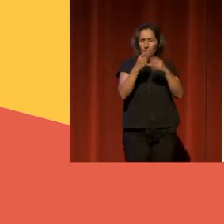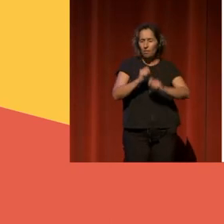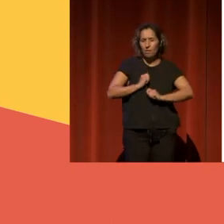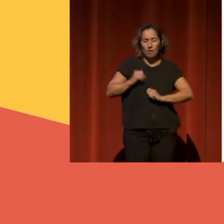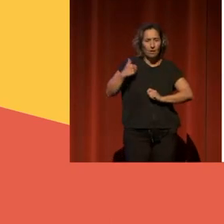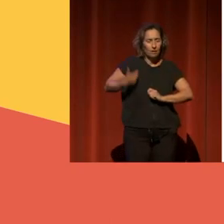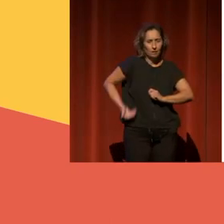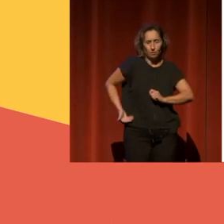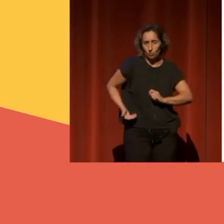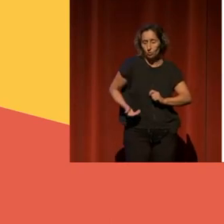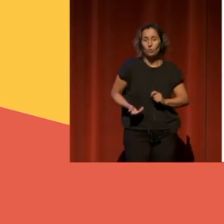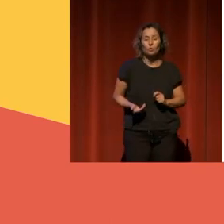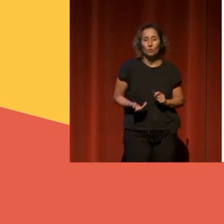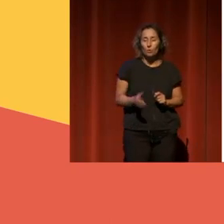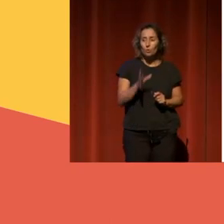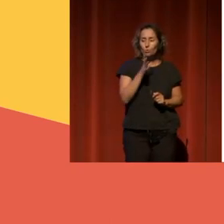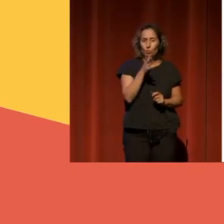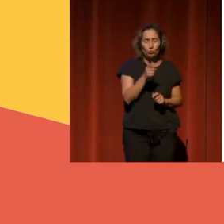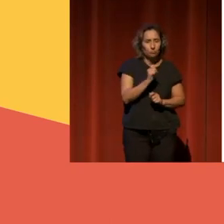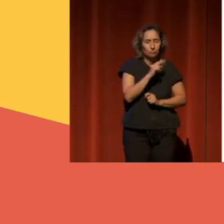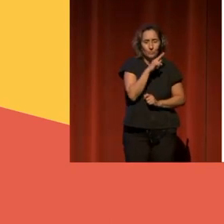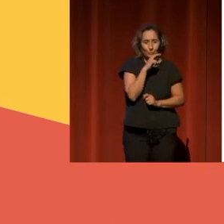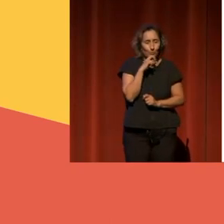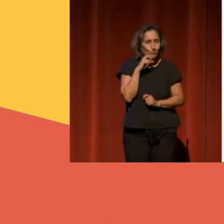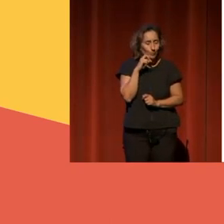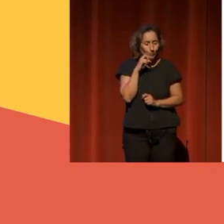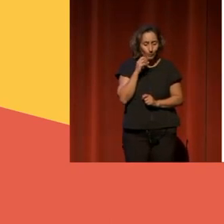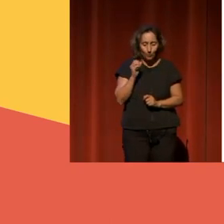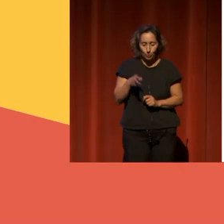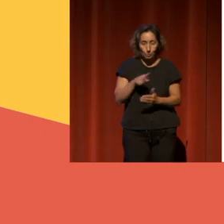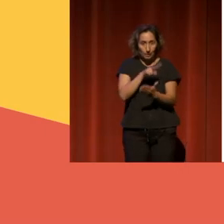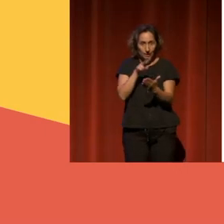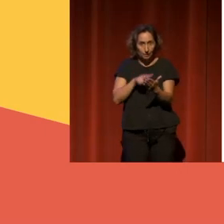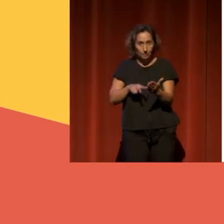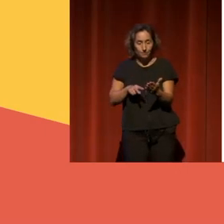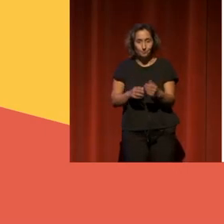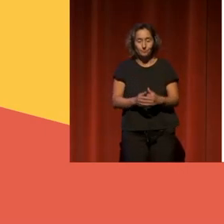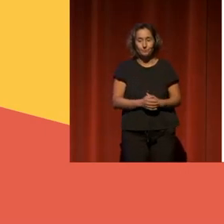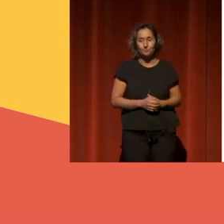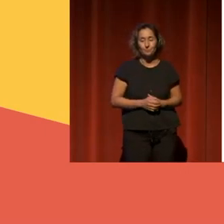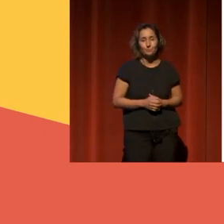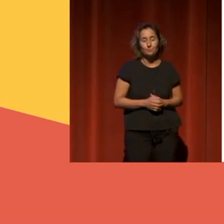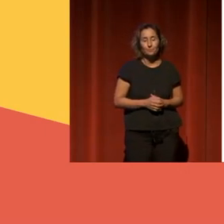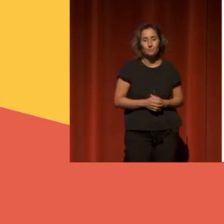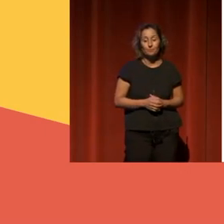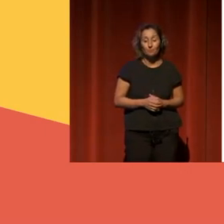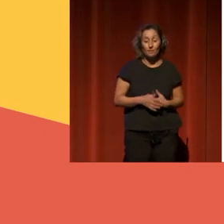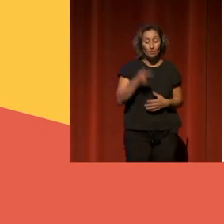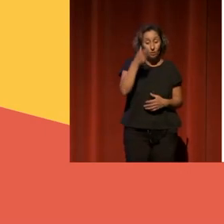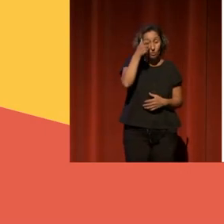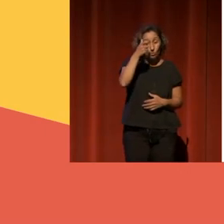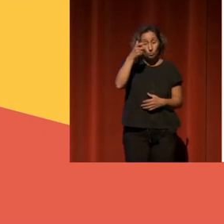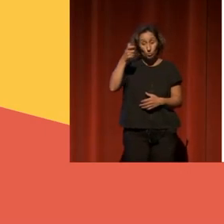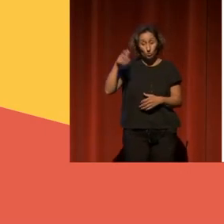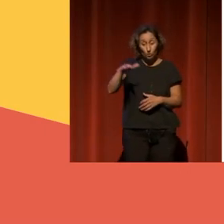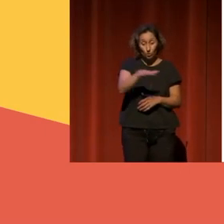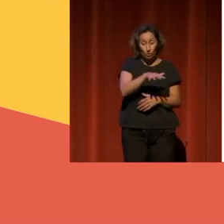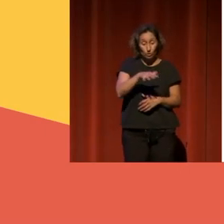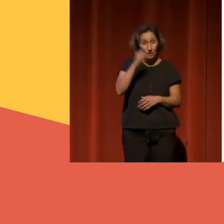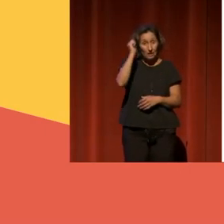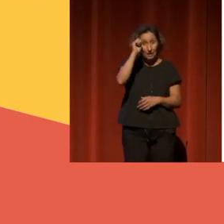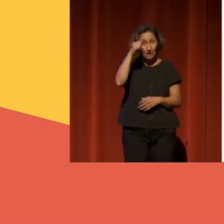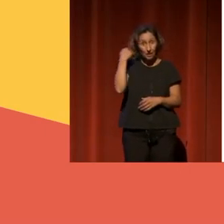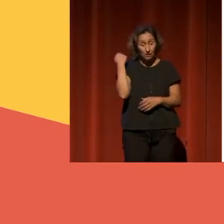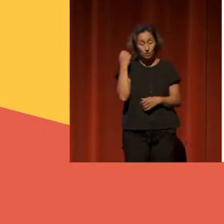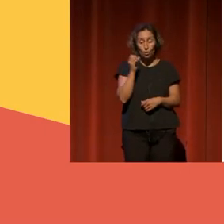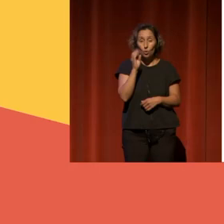enriquecedor que nos aporta mucho valor a los clubs de lectura. Y en el medio rural aragonés pues se ha visto también